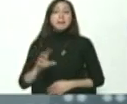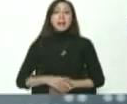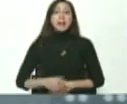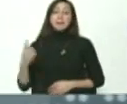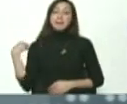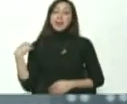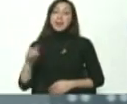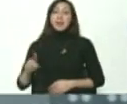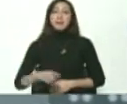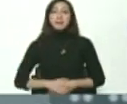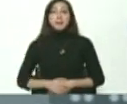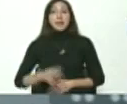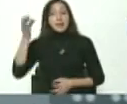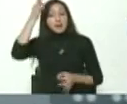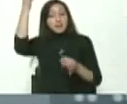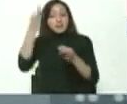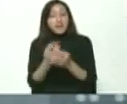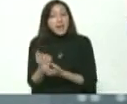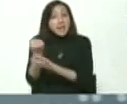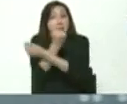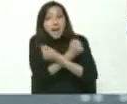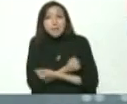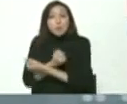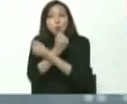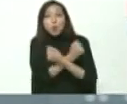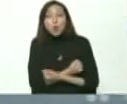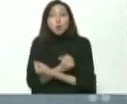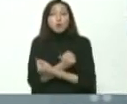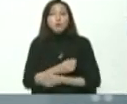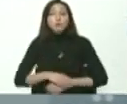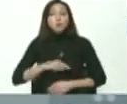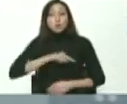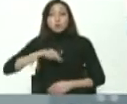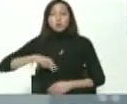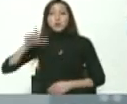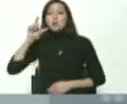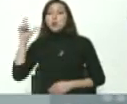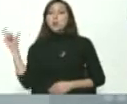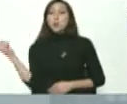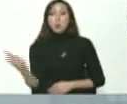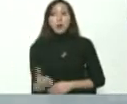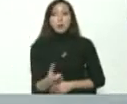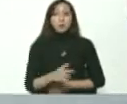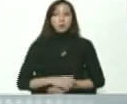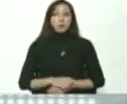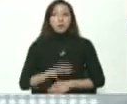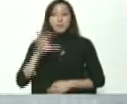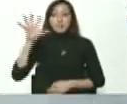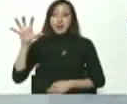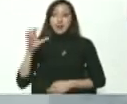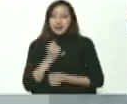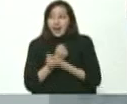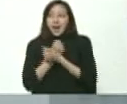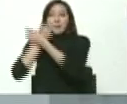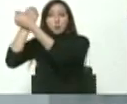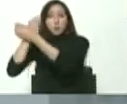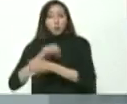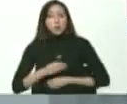fe y amor, amor por nuestro pueblo, amor por nuestra patria, actuar de buena